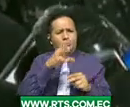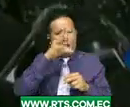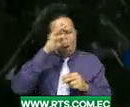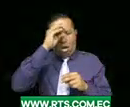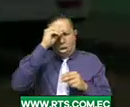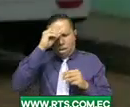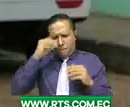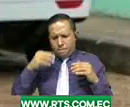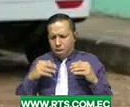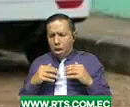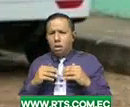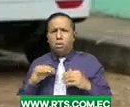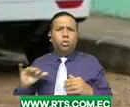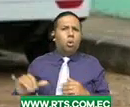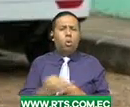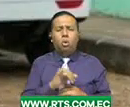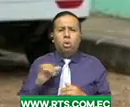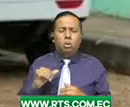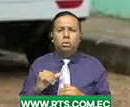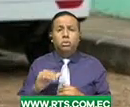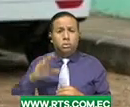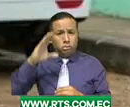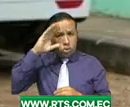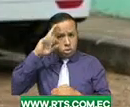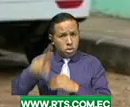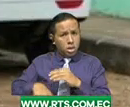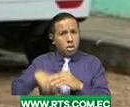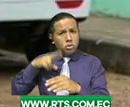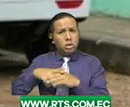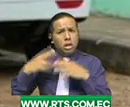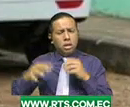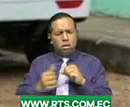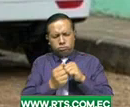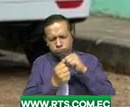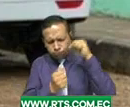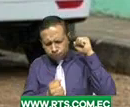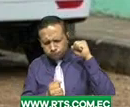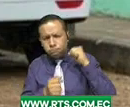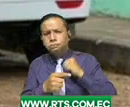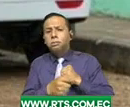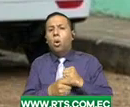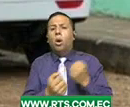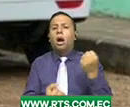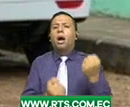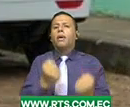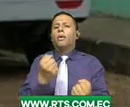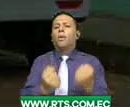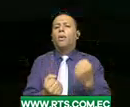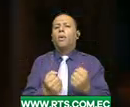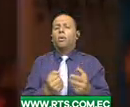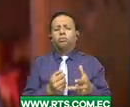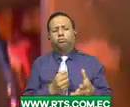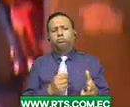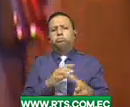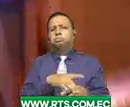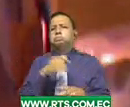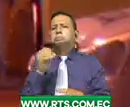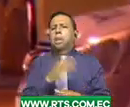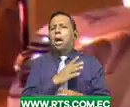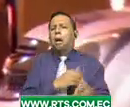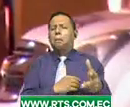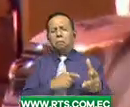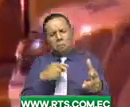todos. Además, la Policía Nacional encontró esta furgoneta abandonada en la cooperativa Vida Nueva. La misma